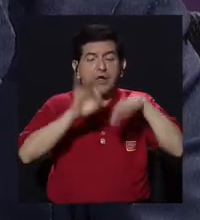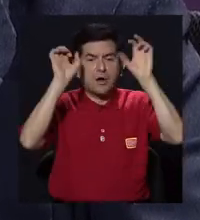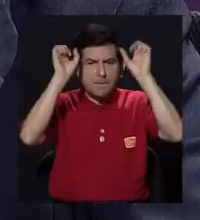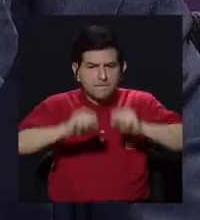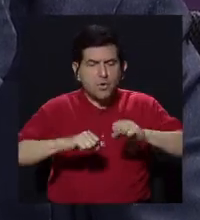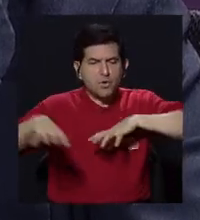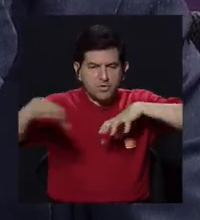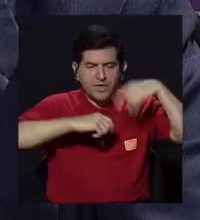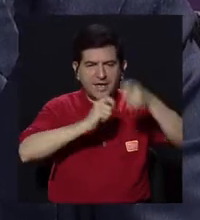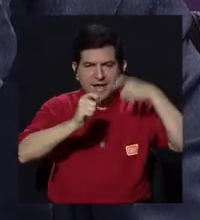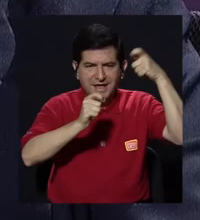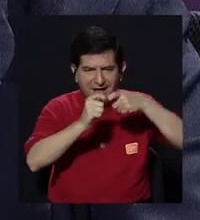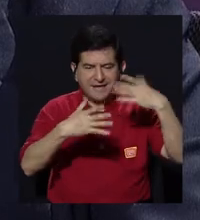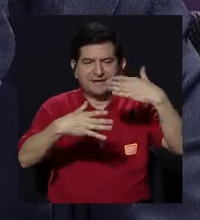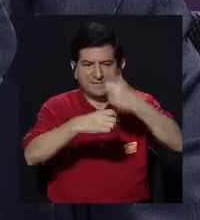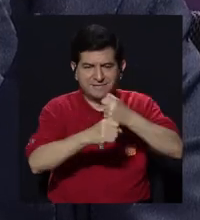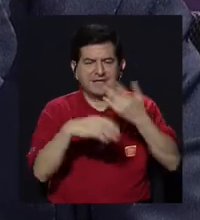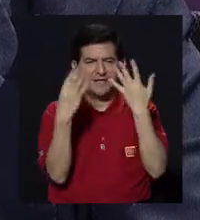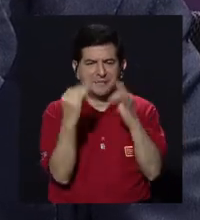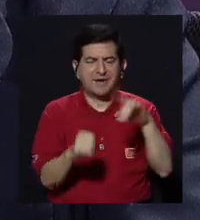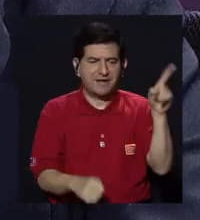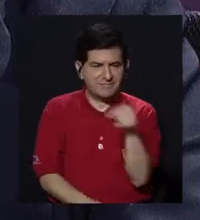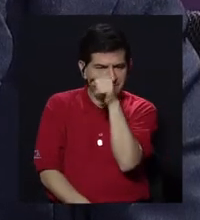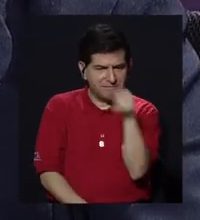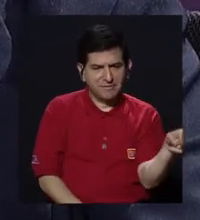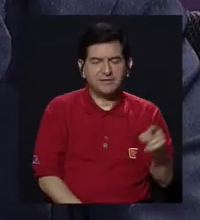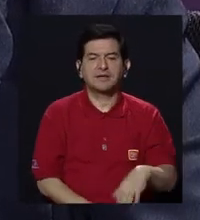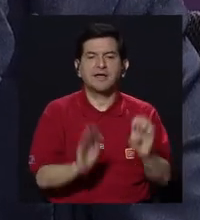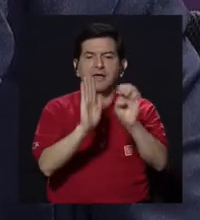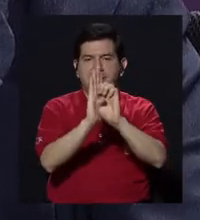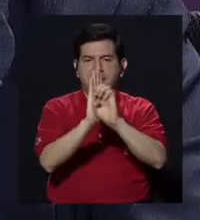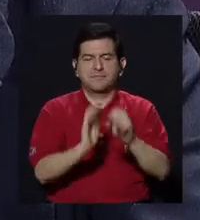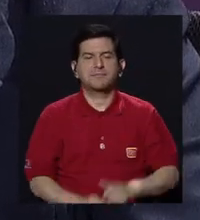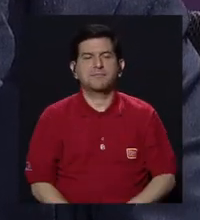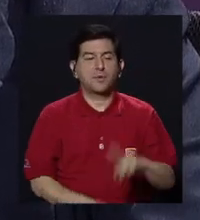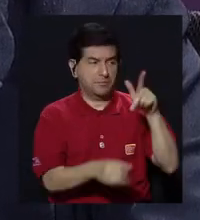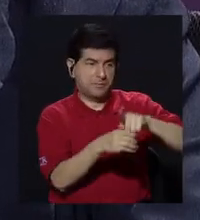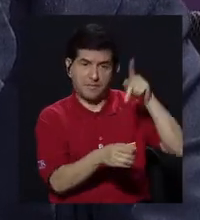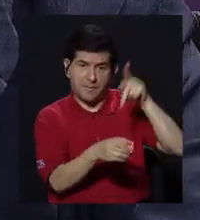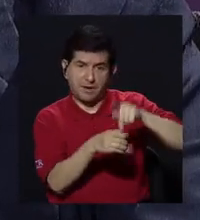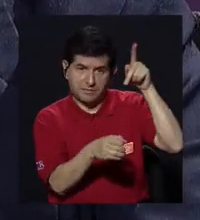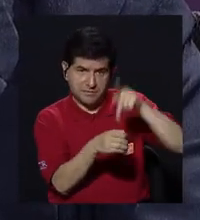podemos entrar a buscar acciones concretas para poder erradicarlas. Por ejemplo,